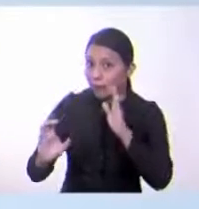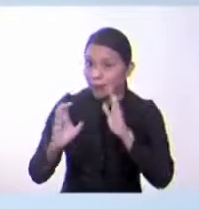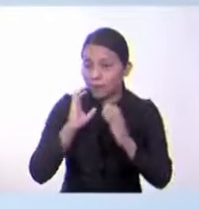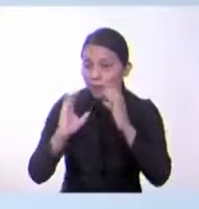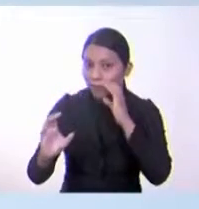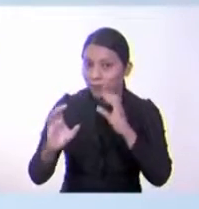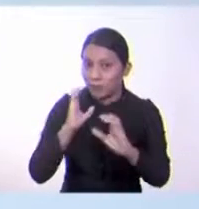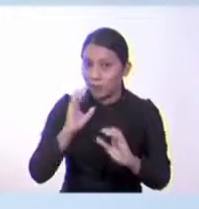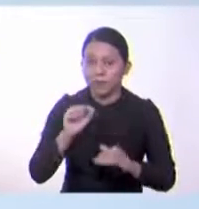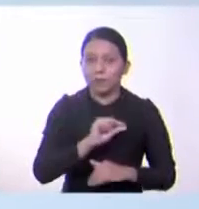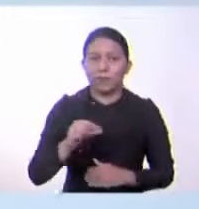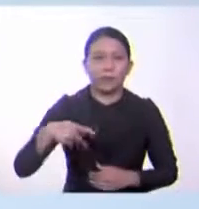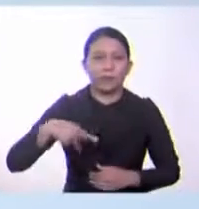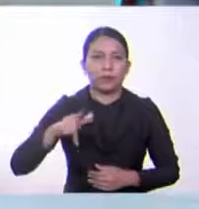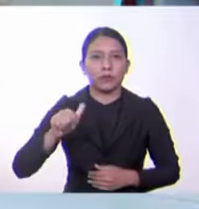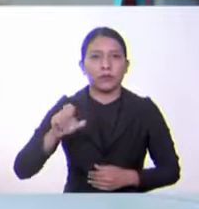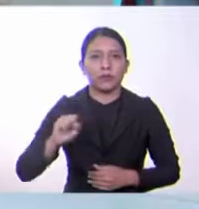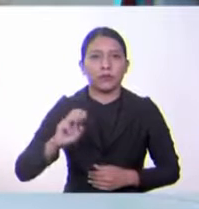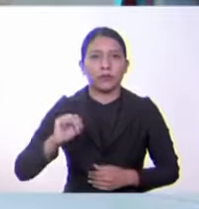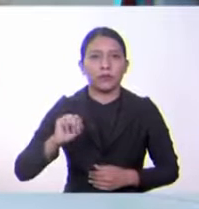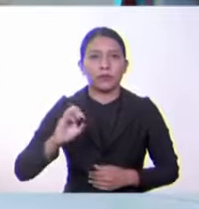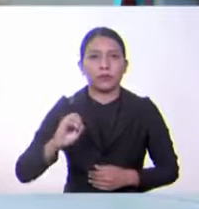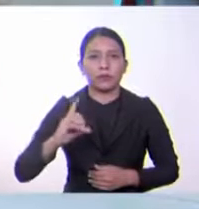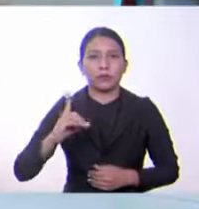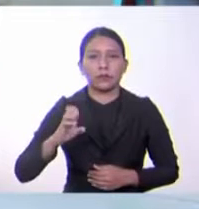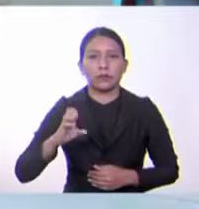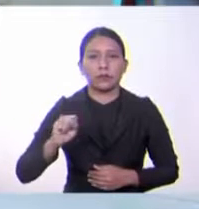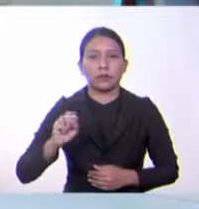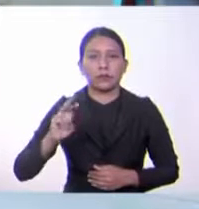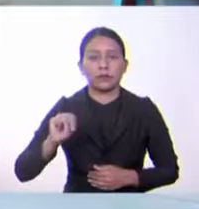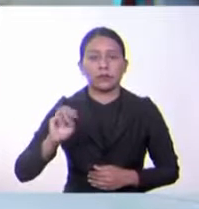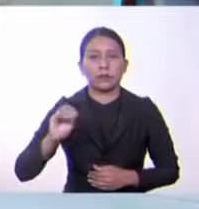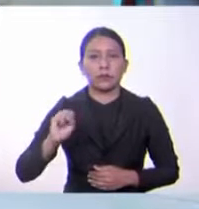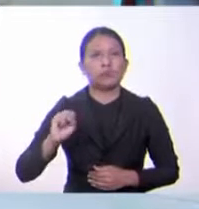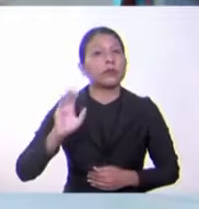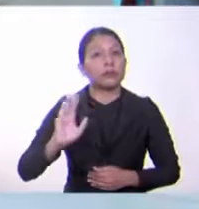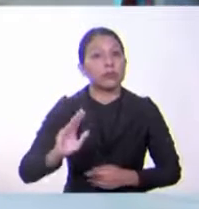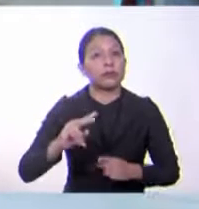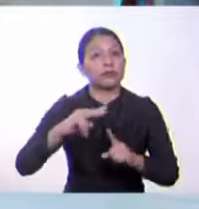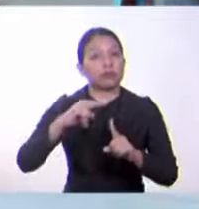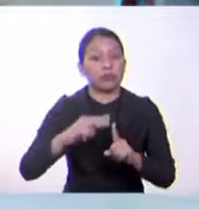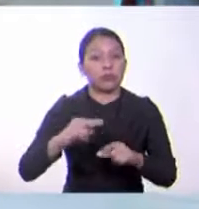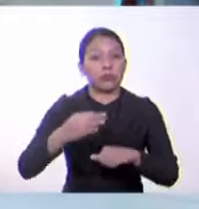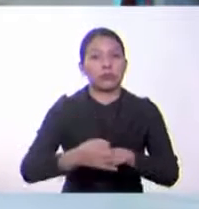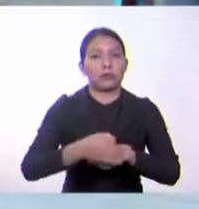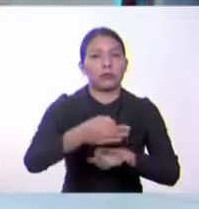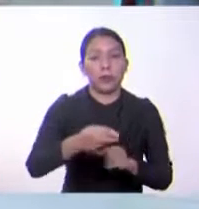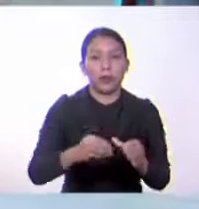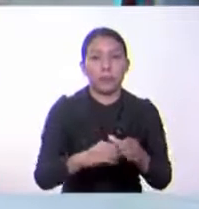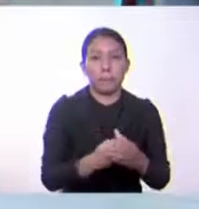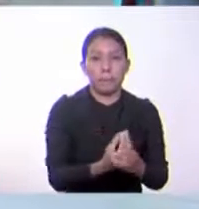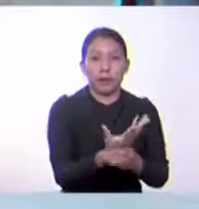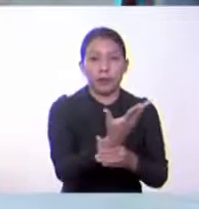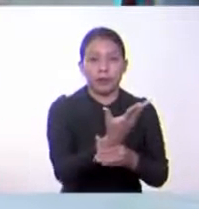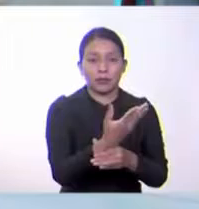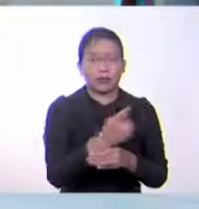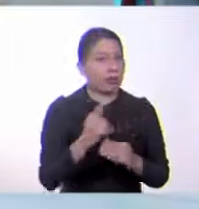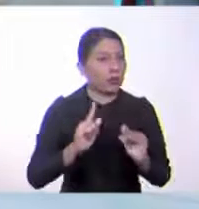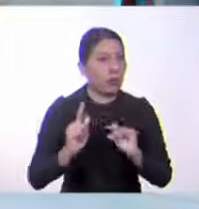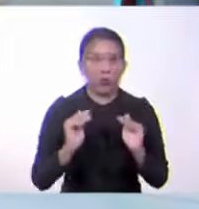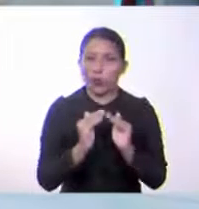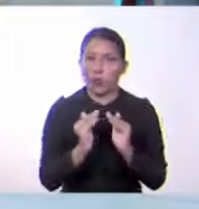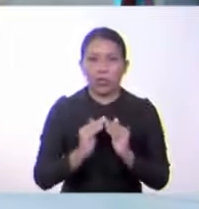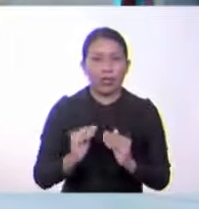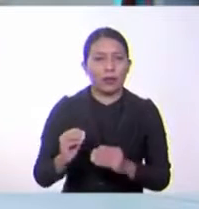llamamos plasmodesmos y es otra de las características muy diferentes de una célula vegetal a una célula